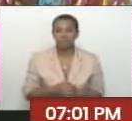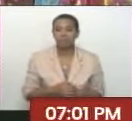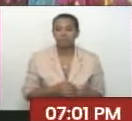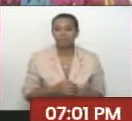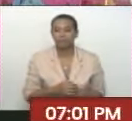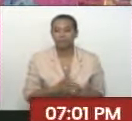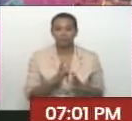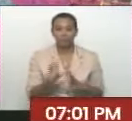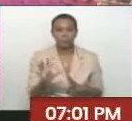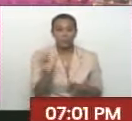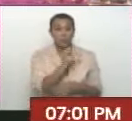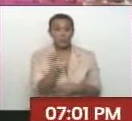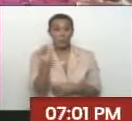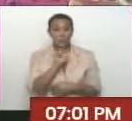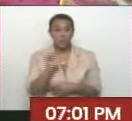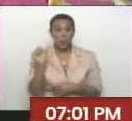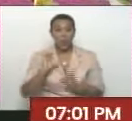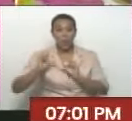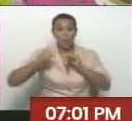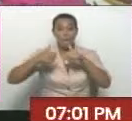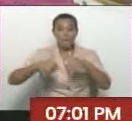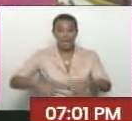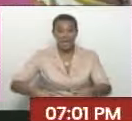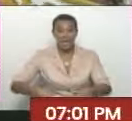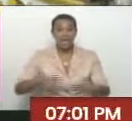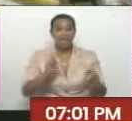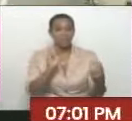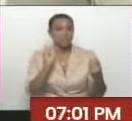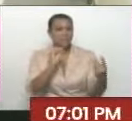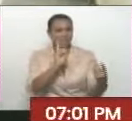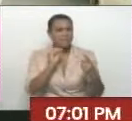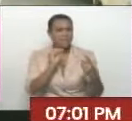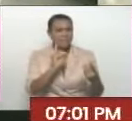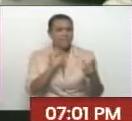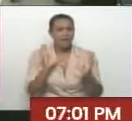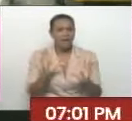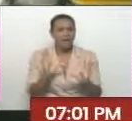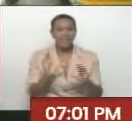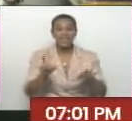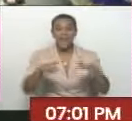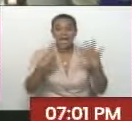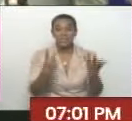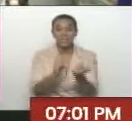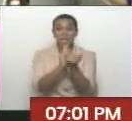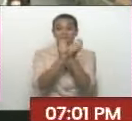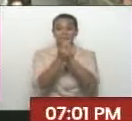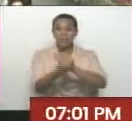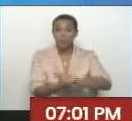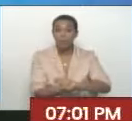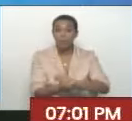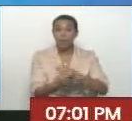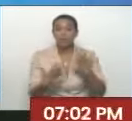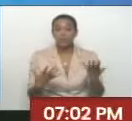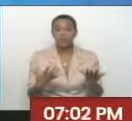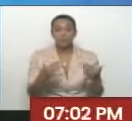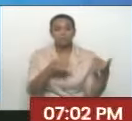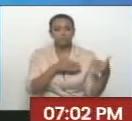en todas las semanas desde que lanzamos el debate de las 7T, se ha